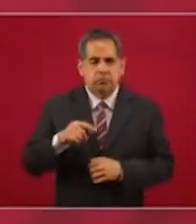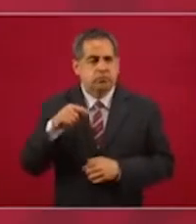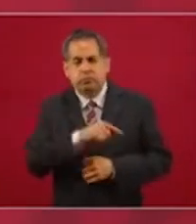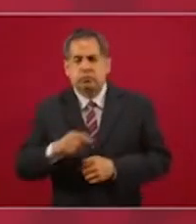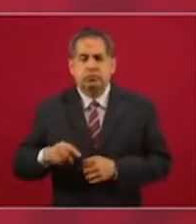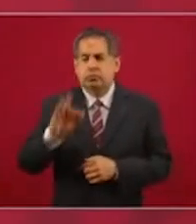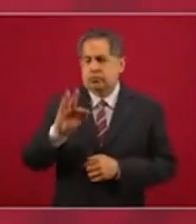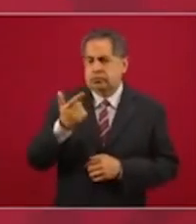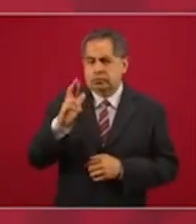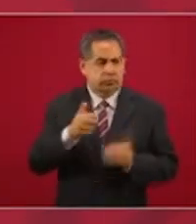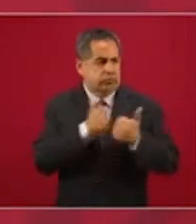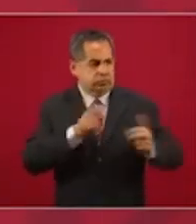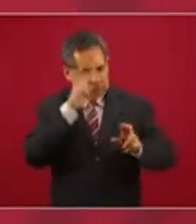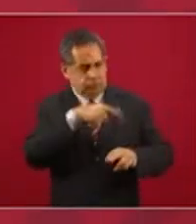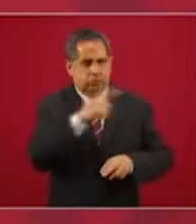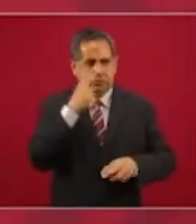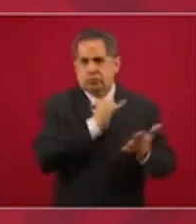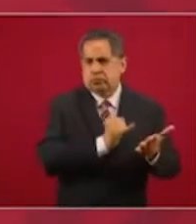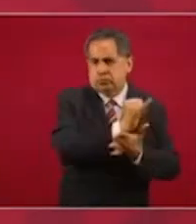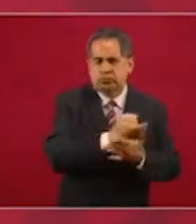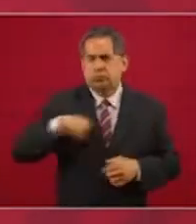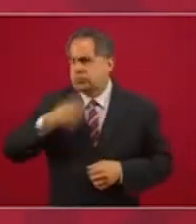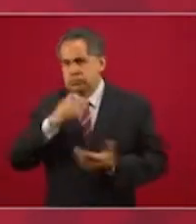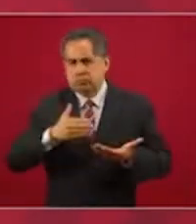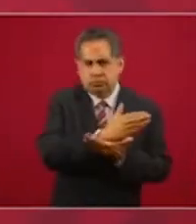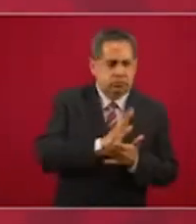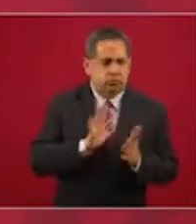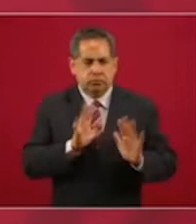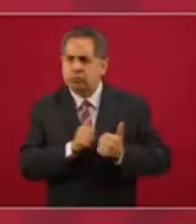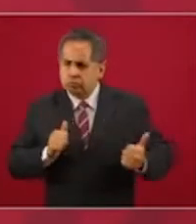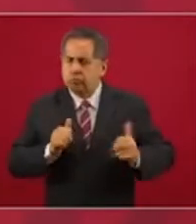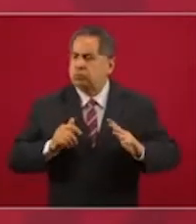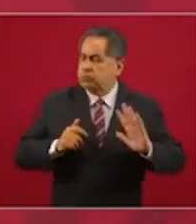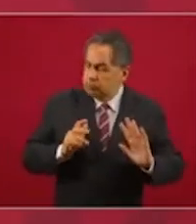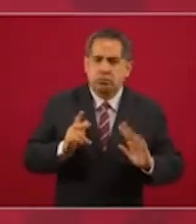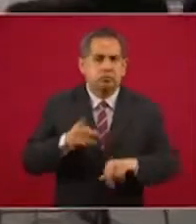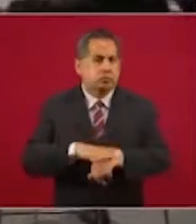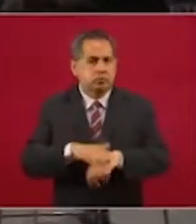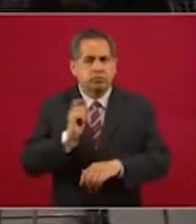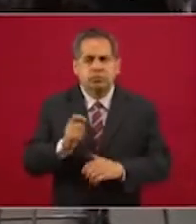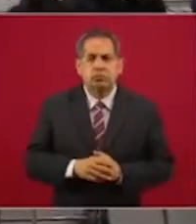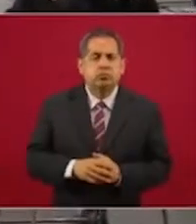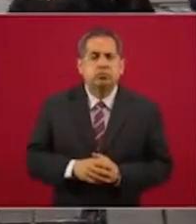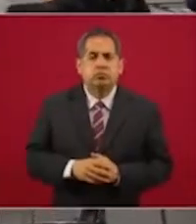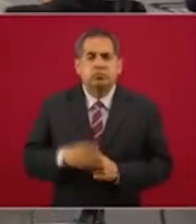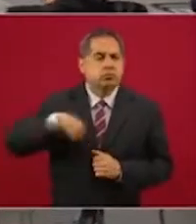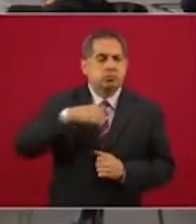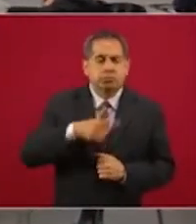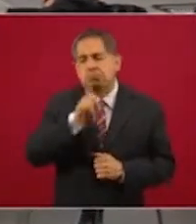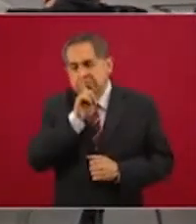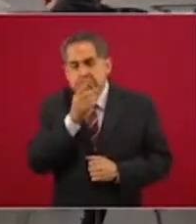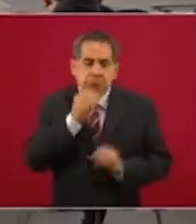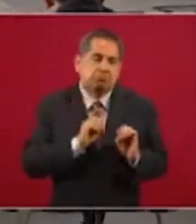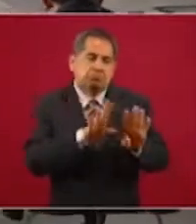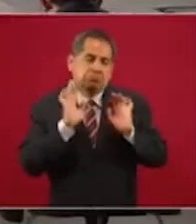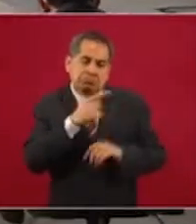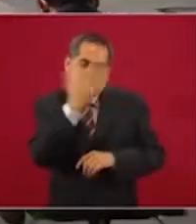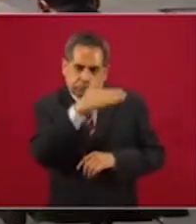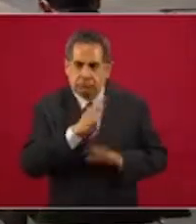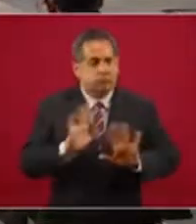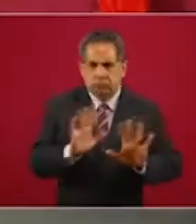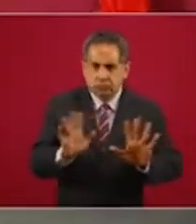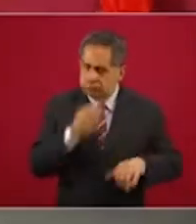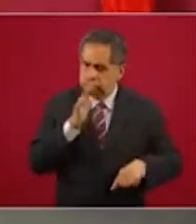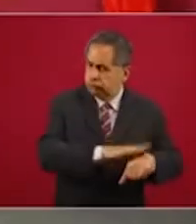y se respeta la independencia de la general de la república no nos quedamos callados cuando